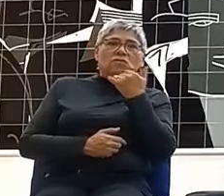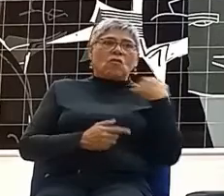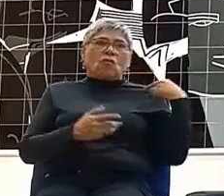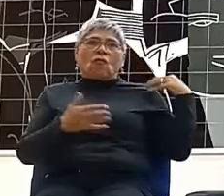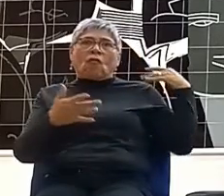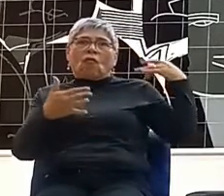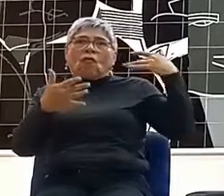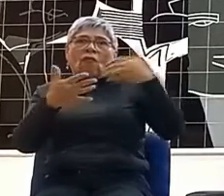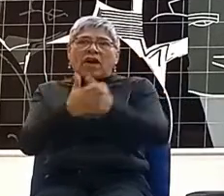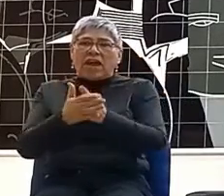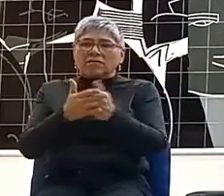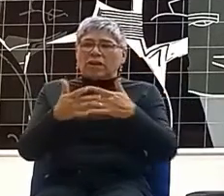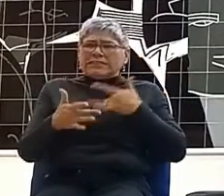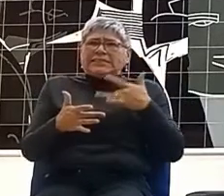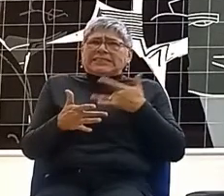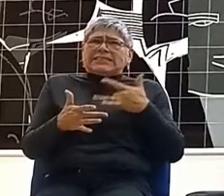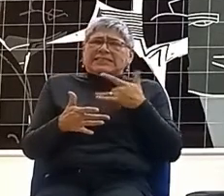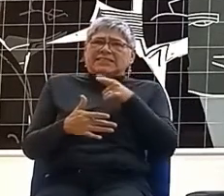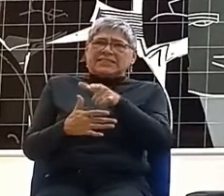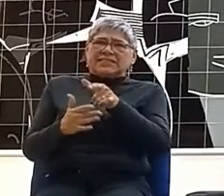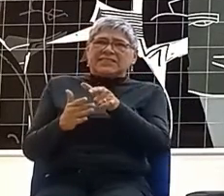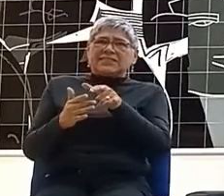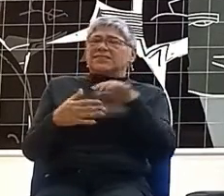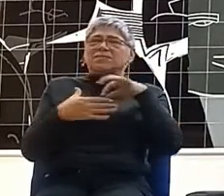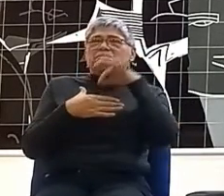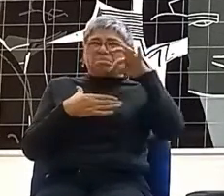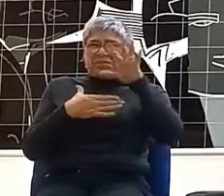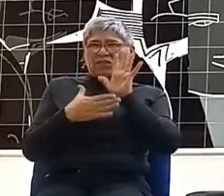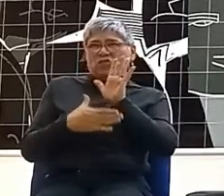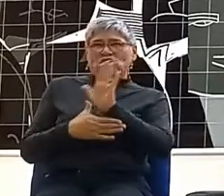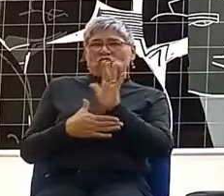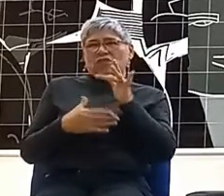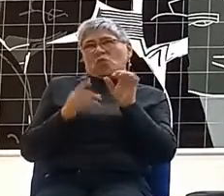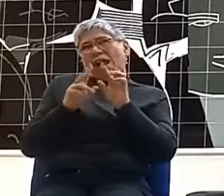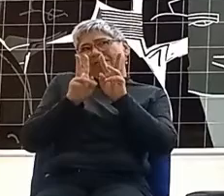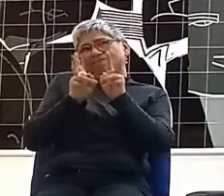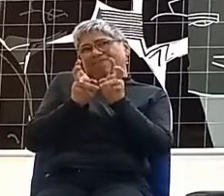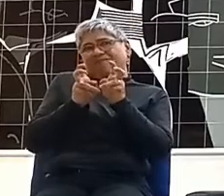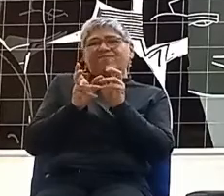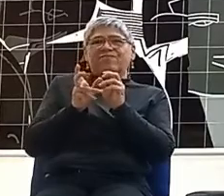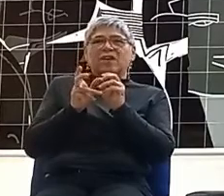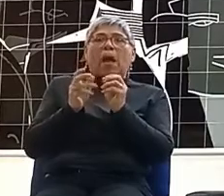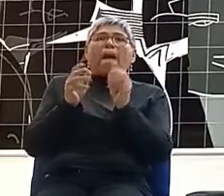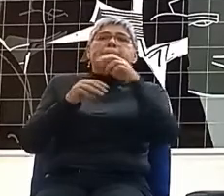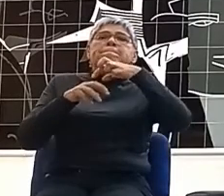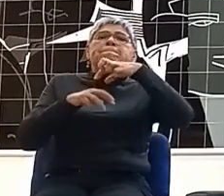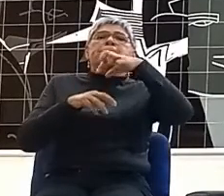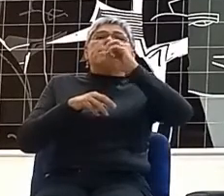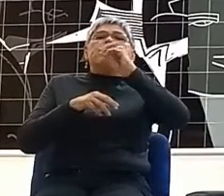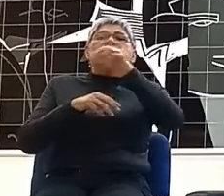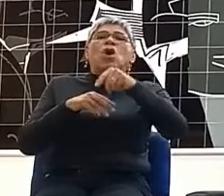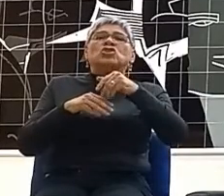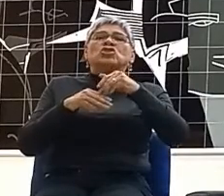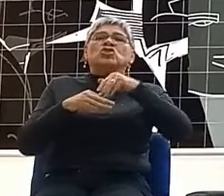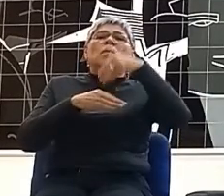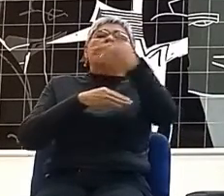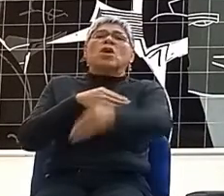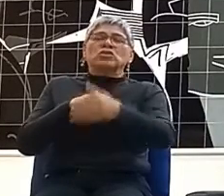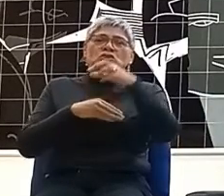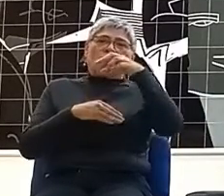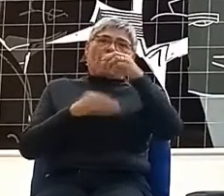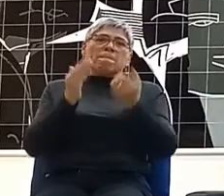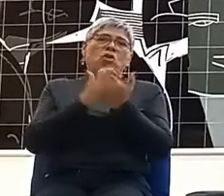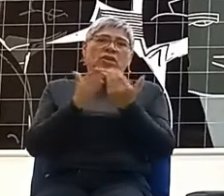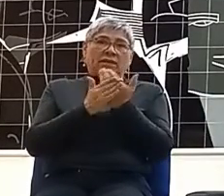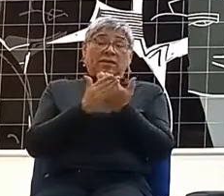ese sentir de una, entre comillas, posmodernidad, empezó